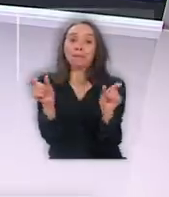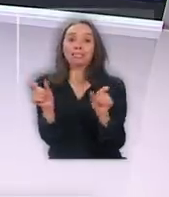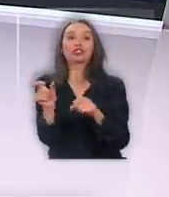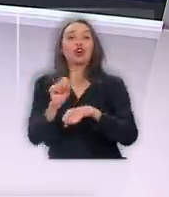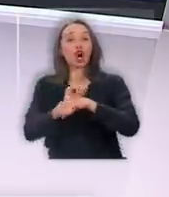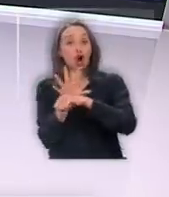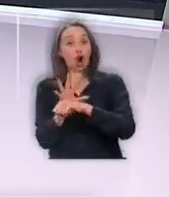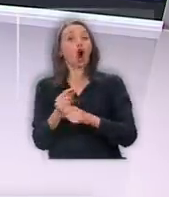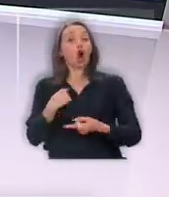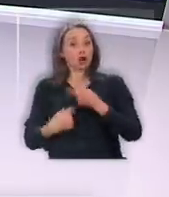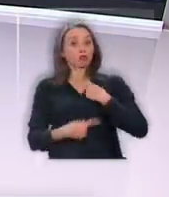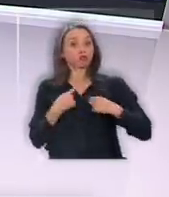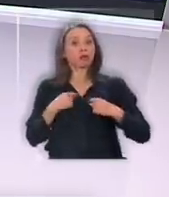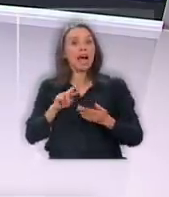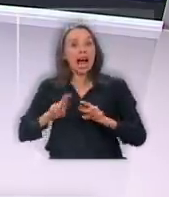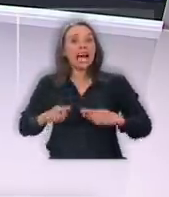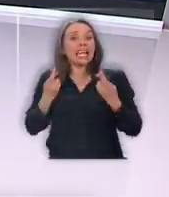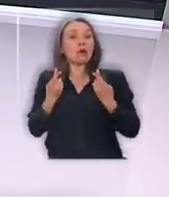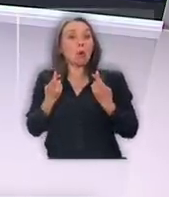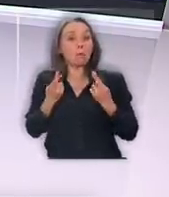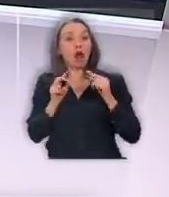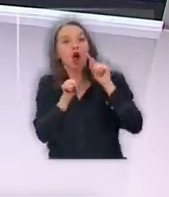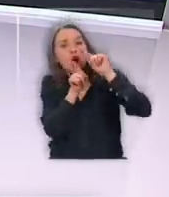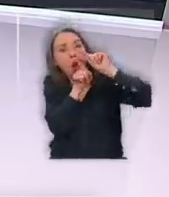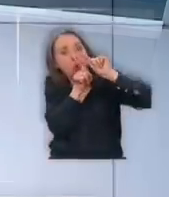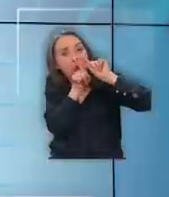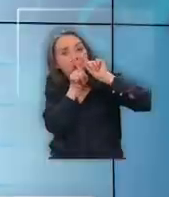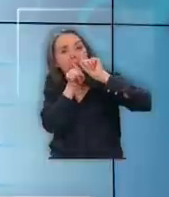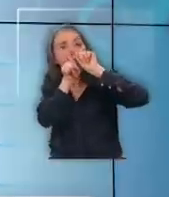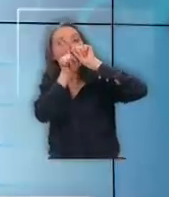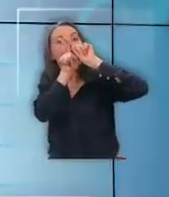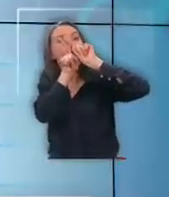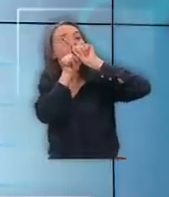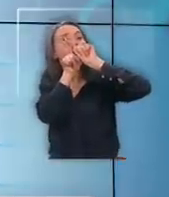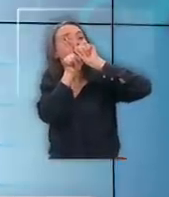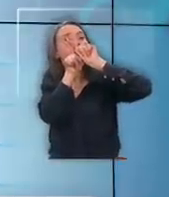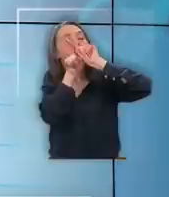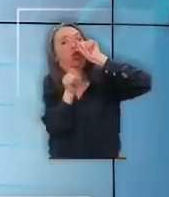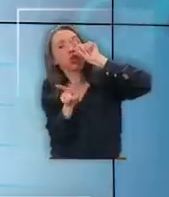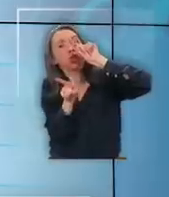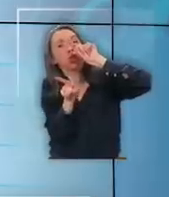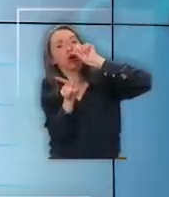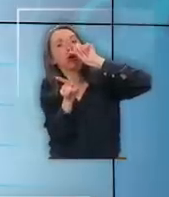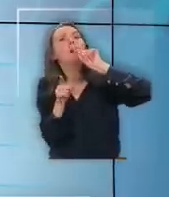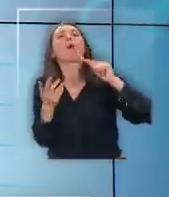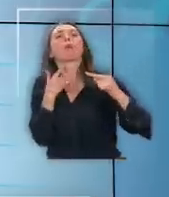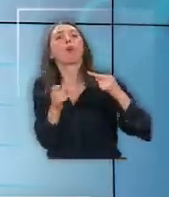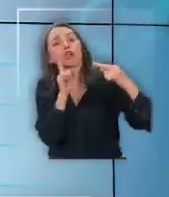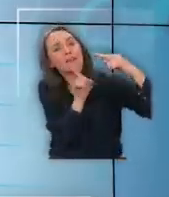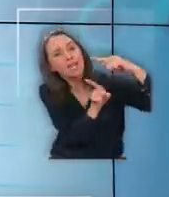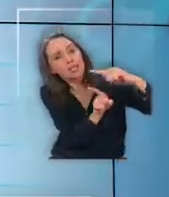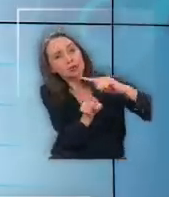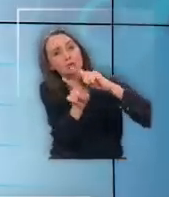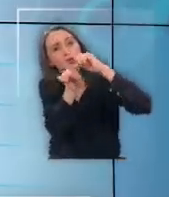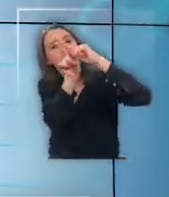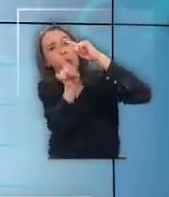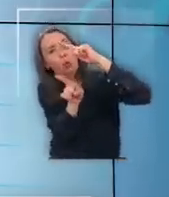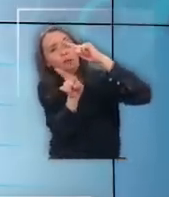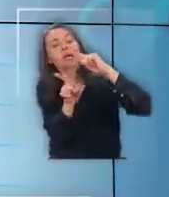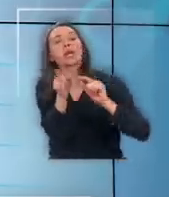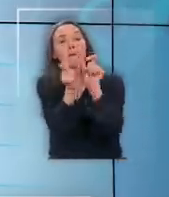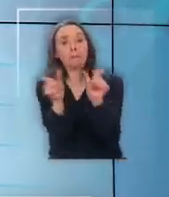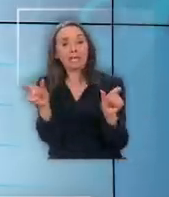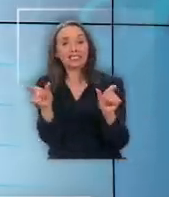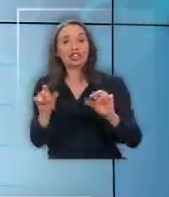a la par en algún momento, pero luego se comienzan aquí a distanciar, doctor Ugarte, y le quería preguntar por eso, porque llegamos a los nuevos